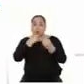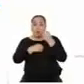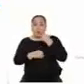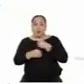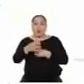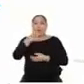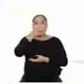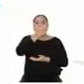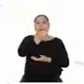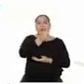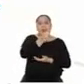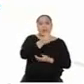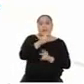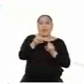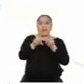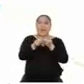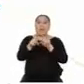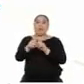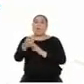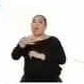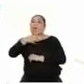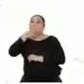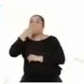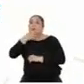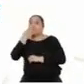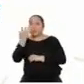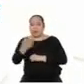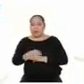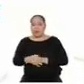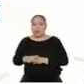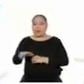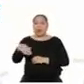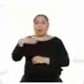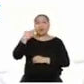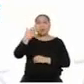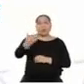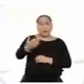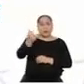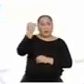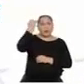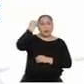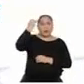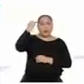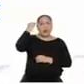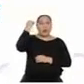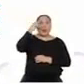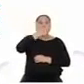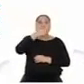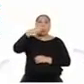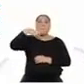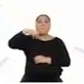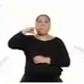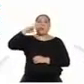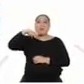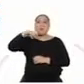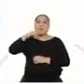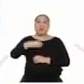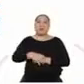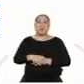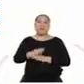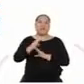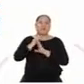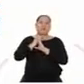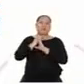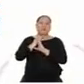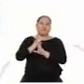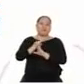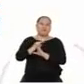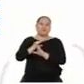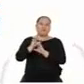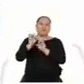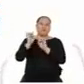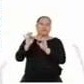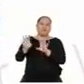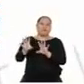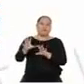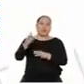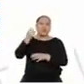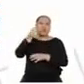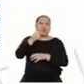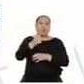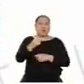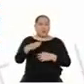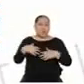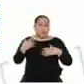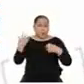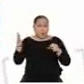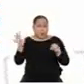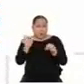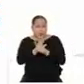tanto leche como manzanas Y luego, suponiendo que Pepe se vuelve alérgico a la leche ¿Podrá completar la